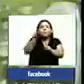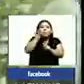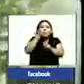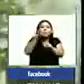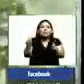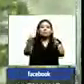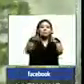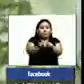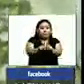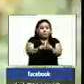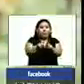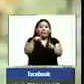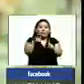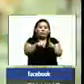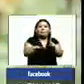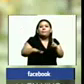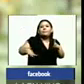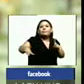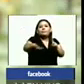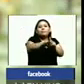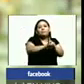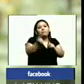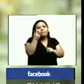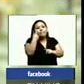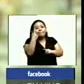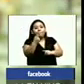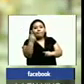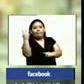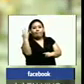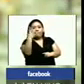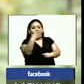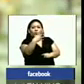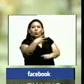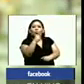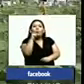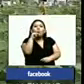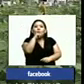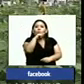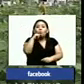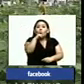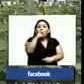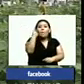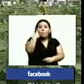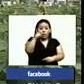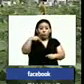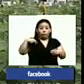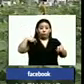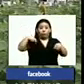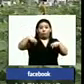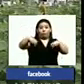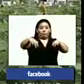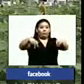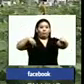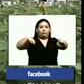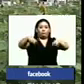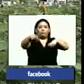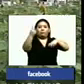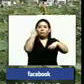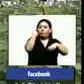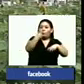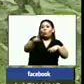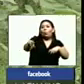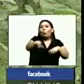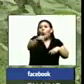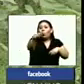En este lugar La vista es atrapada por el color rojo Pero al caminar entre los senderos Se encuentran